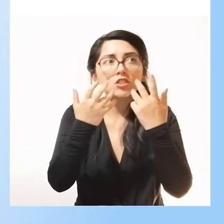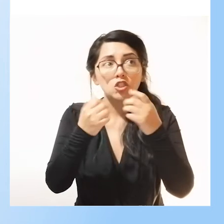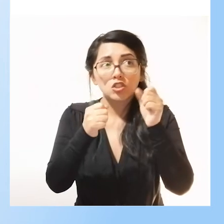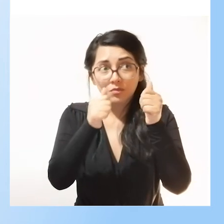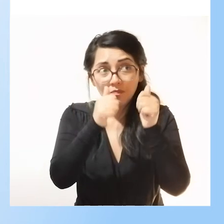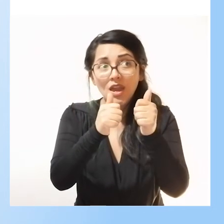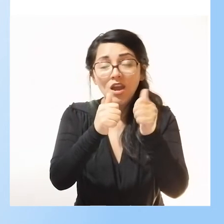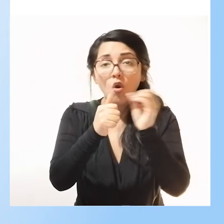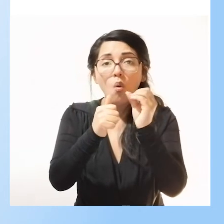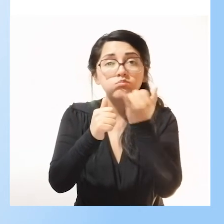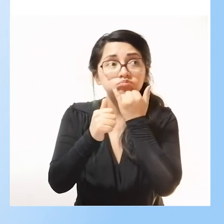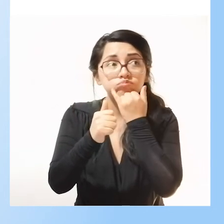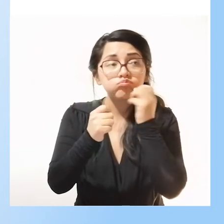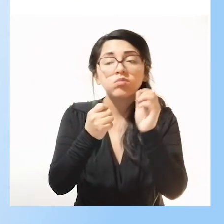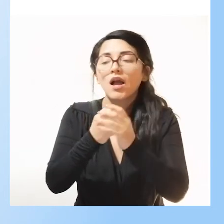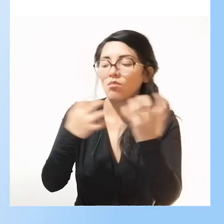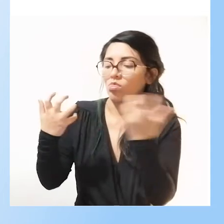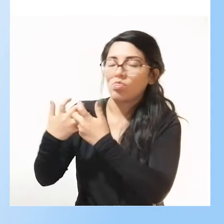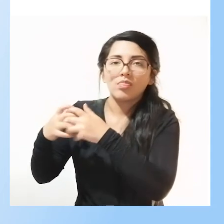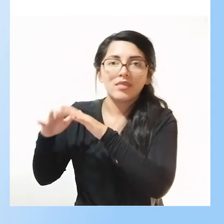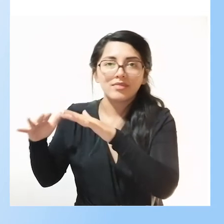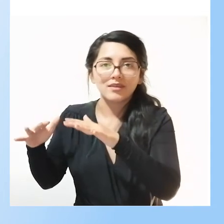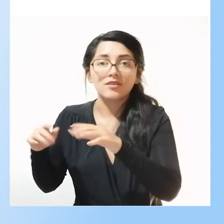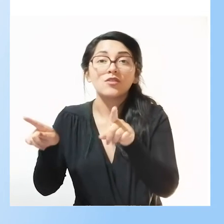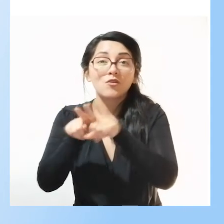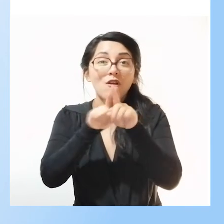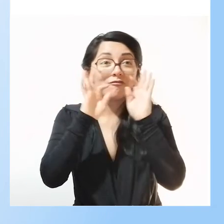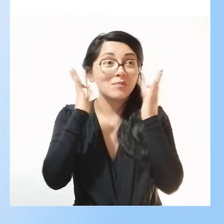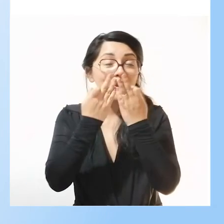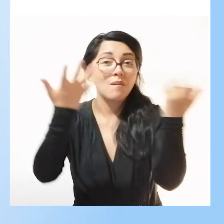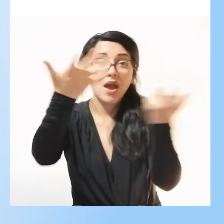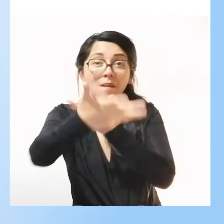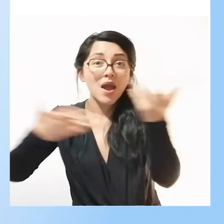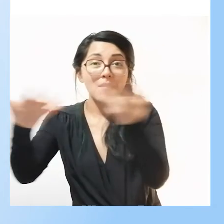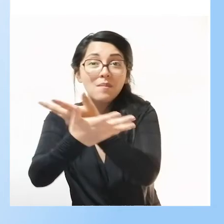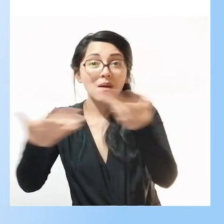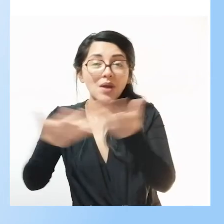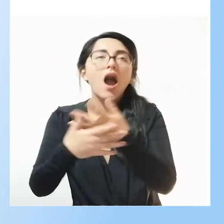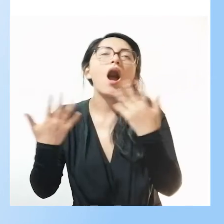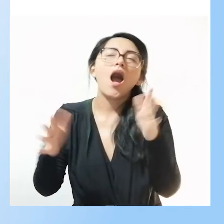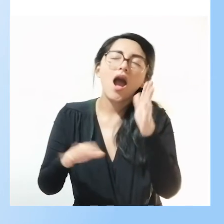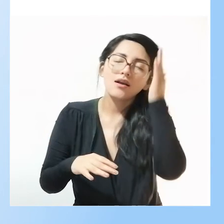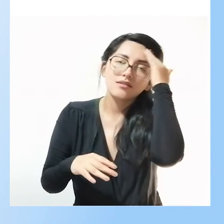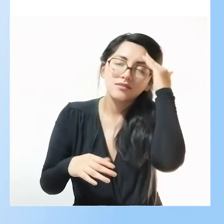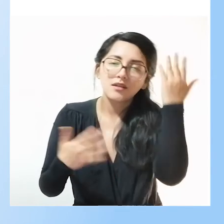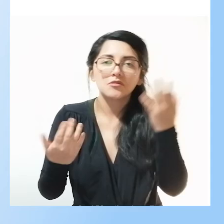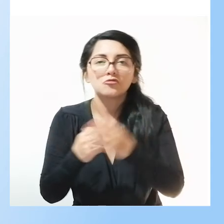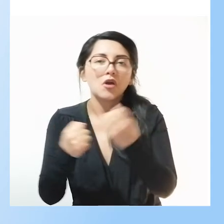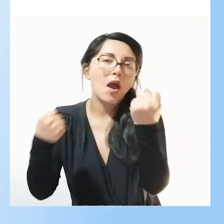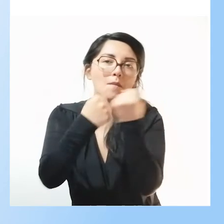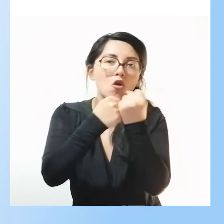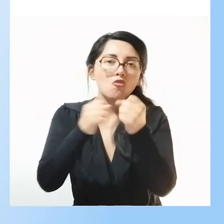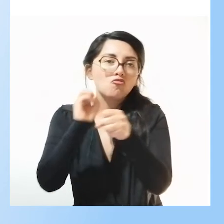cuando esto lo intercambian, aprenden unos de otros y les da muchísima seguridad. Con lo cual serían estas dos.